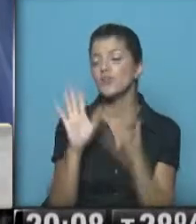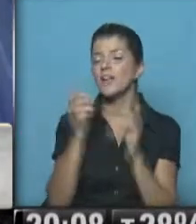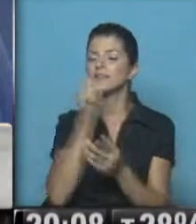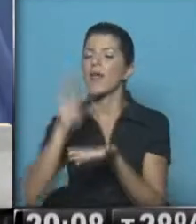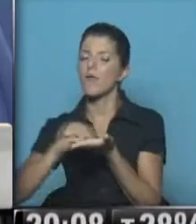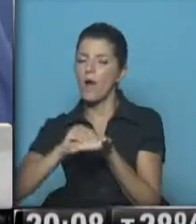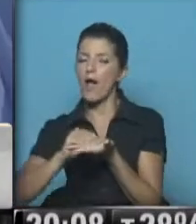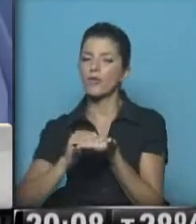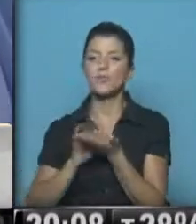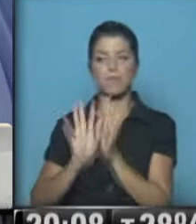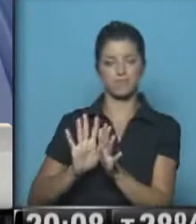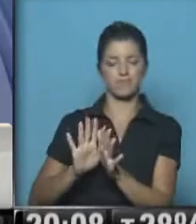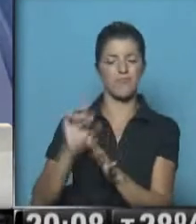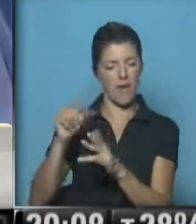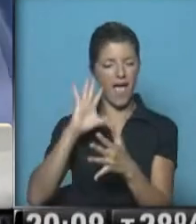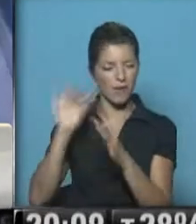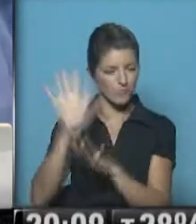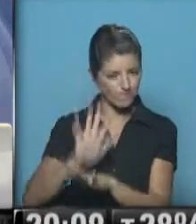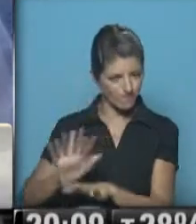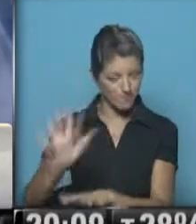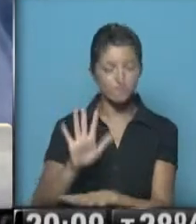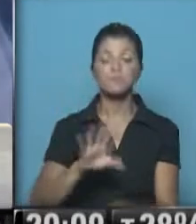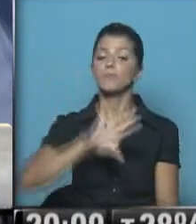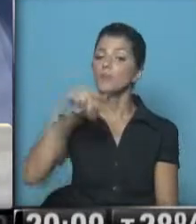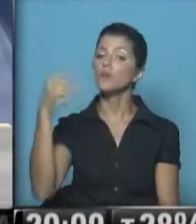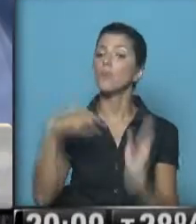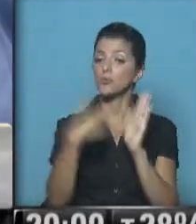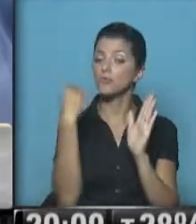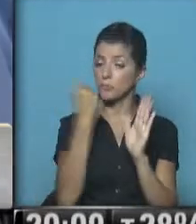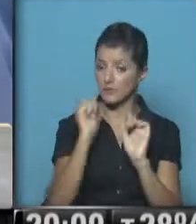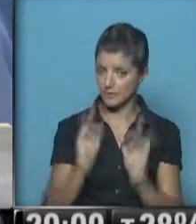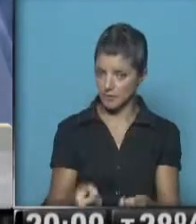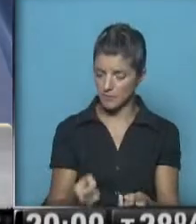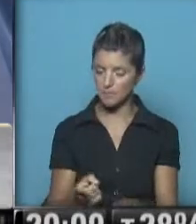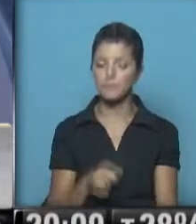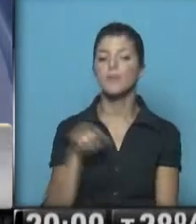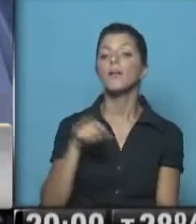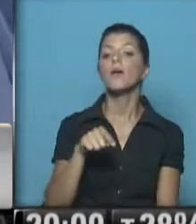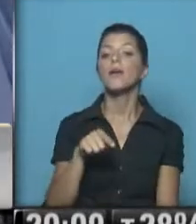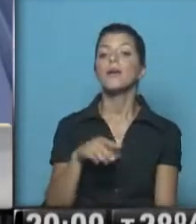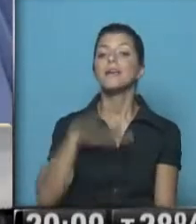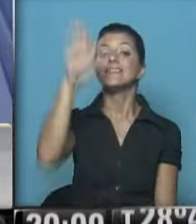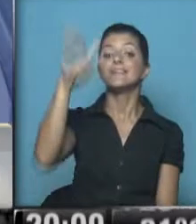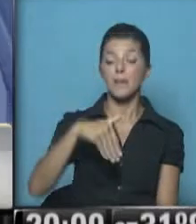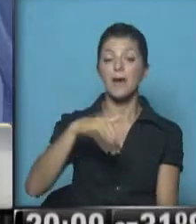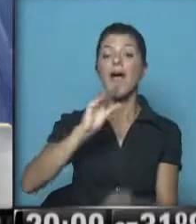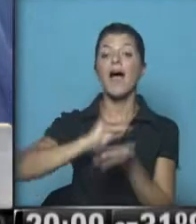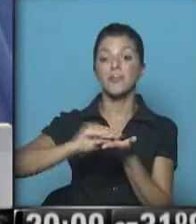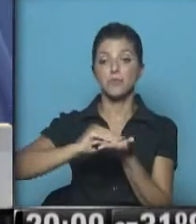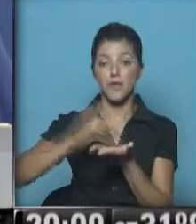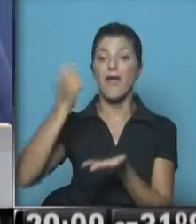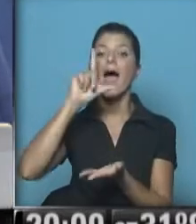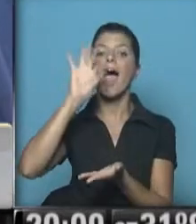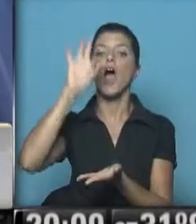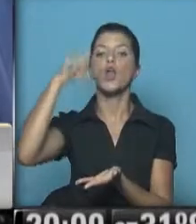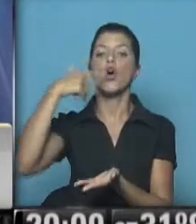vendría la cosa. Pero es cierto, no es la única medida. Hay otras medidas importantes. Llaman a declarar a la diputada del PRO, Laura Alonso. Ya